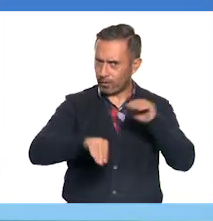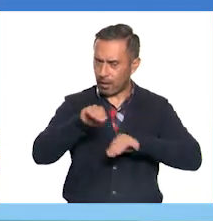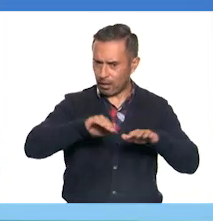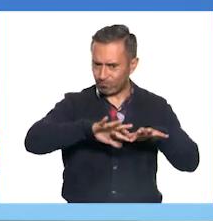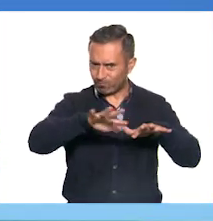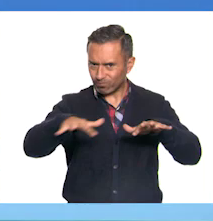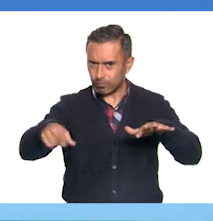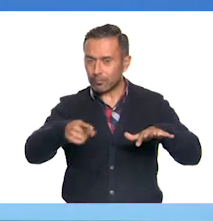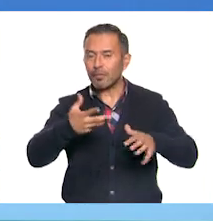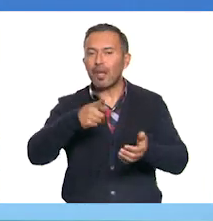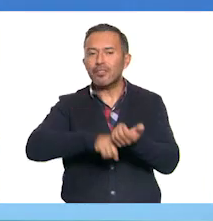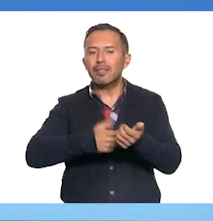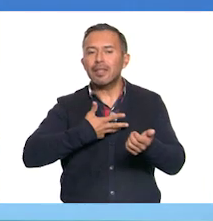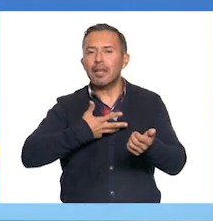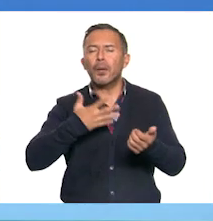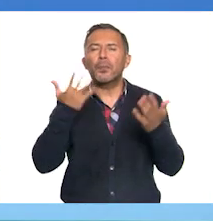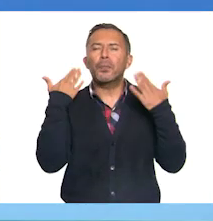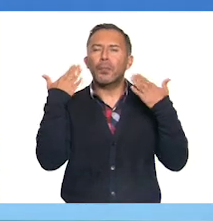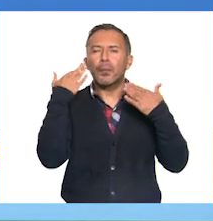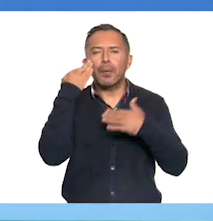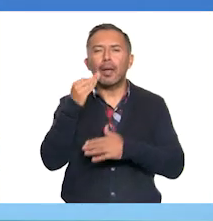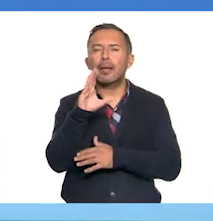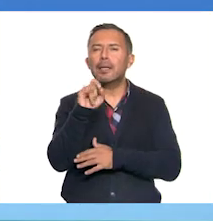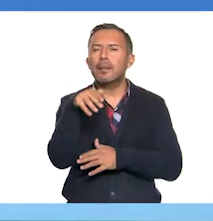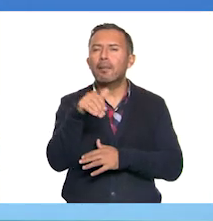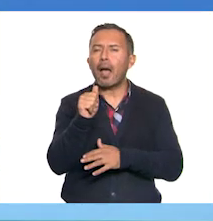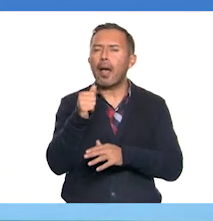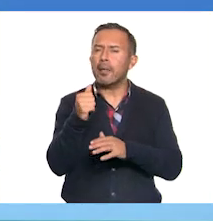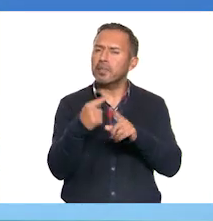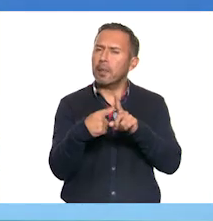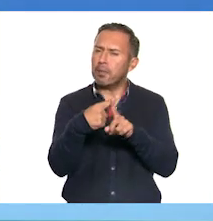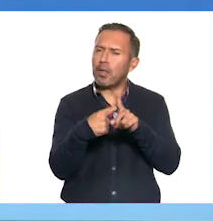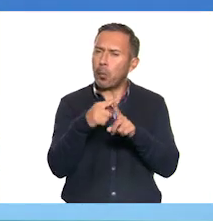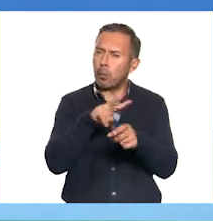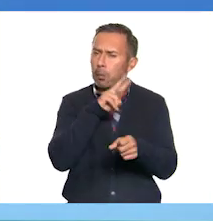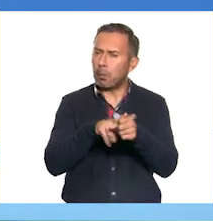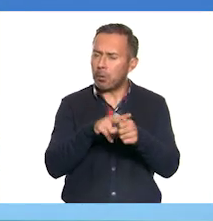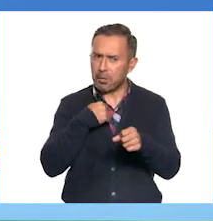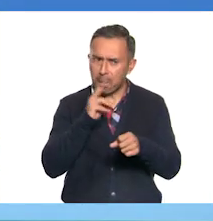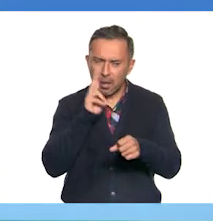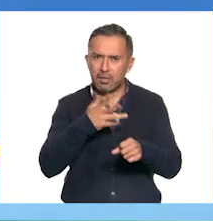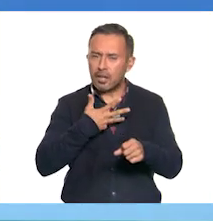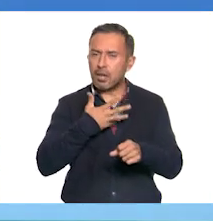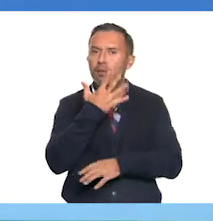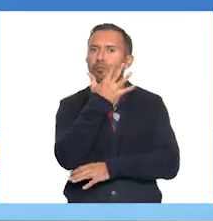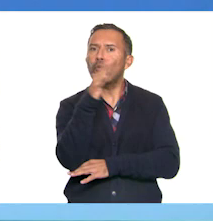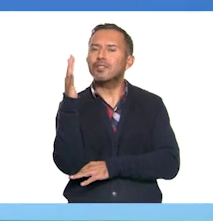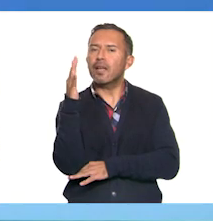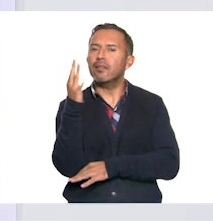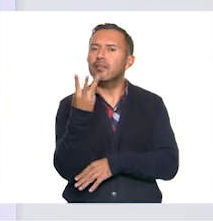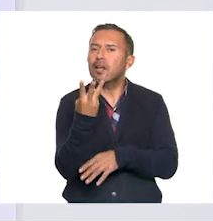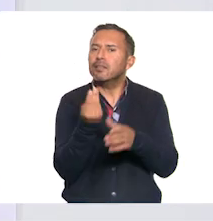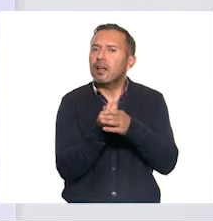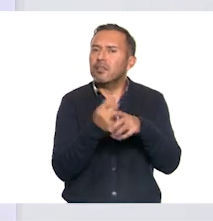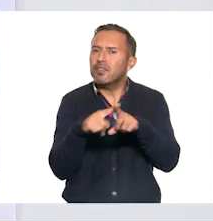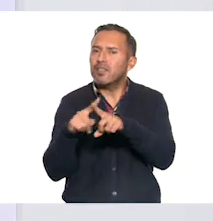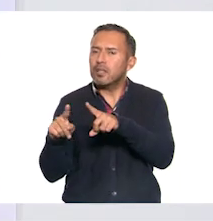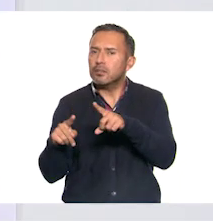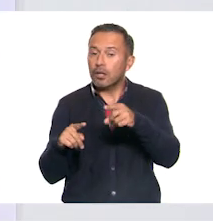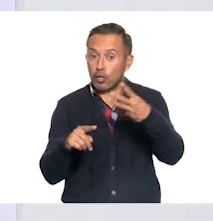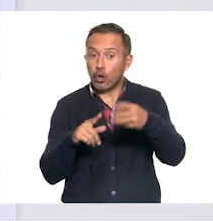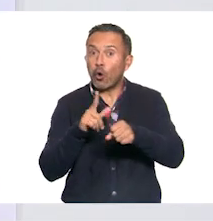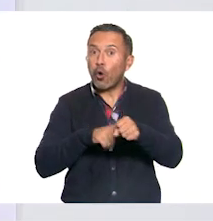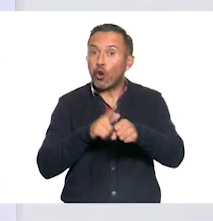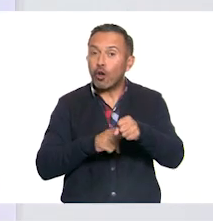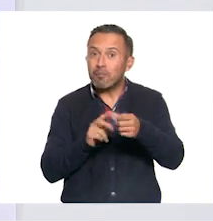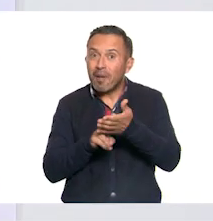hay climas templados, noto que hay de los tres tipos de bosque. Porque los tres tonos de verde que lo representan, ahí